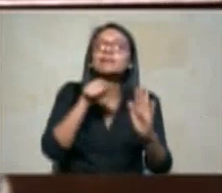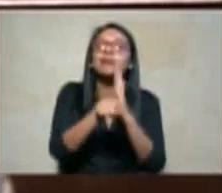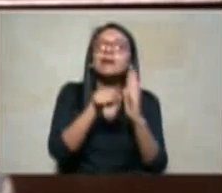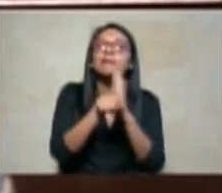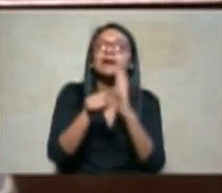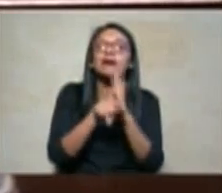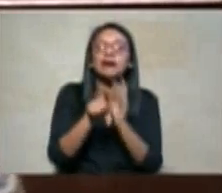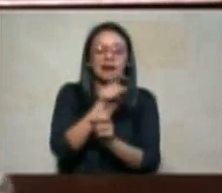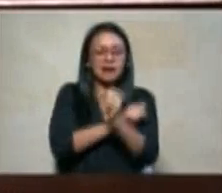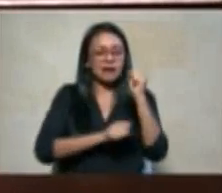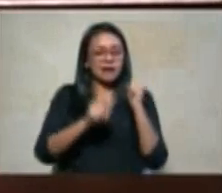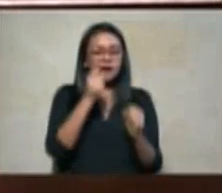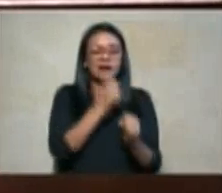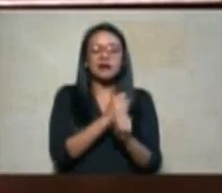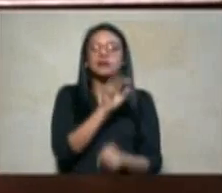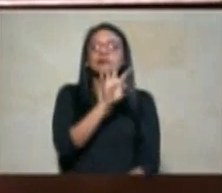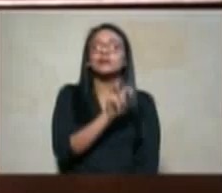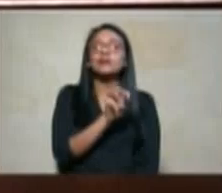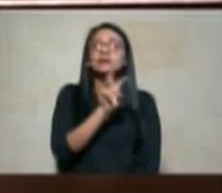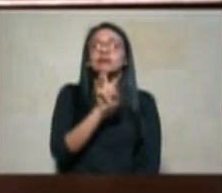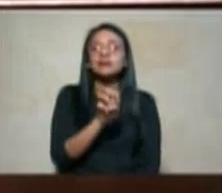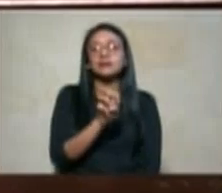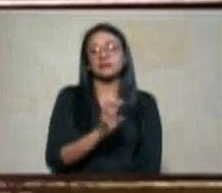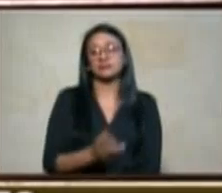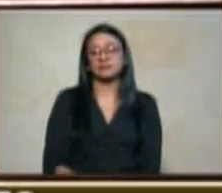año 98.